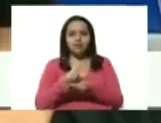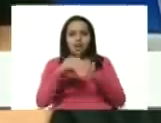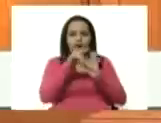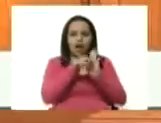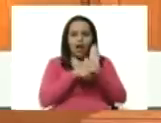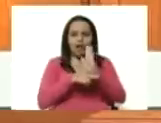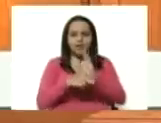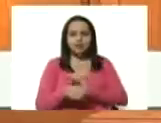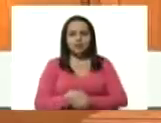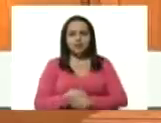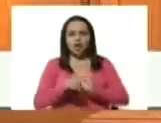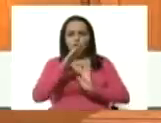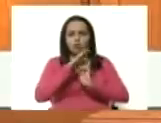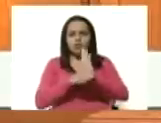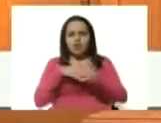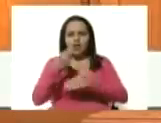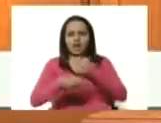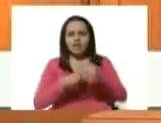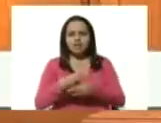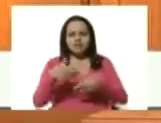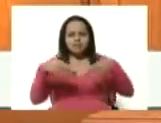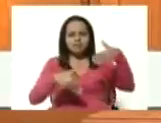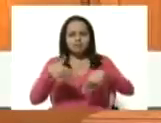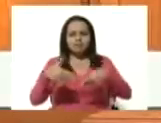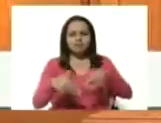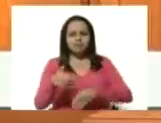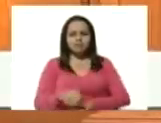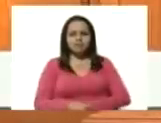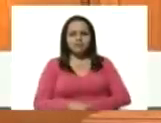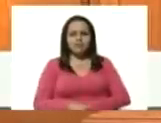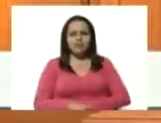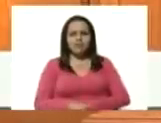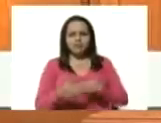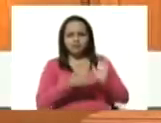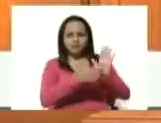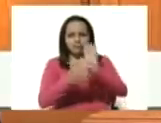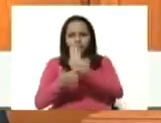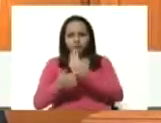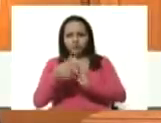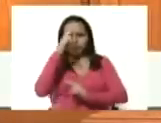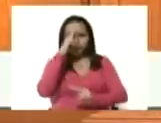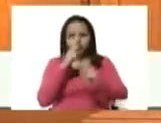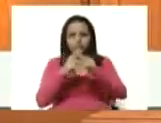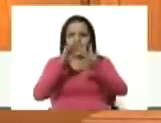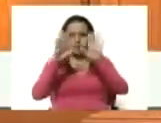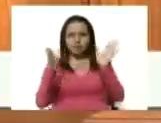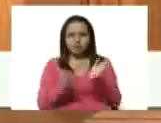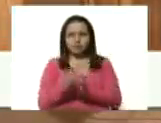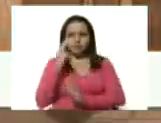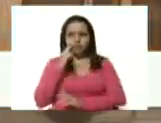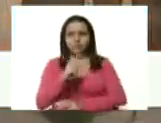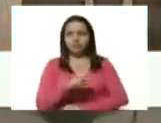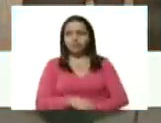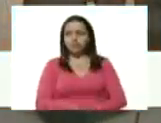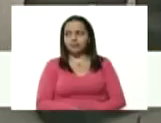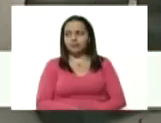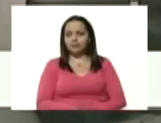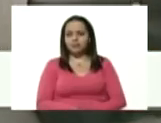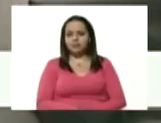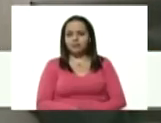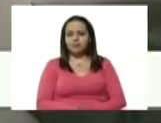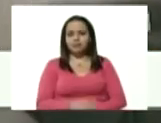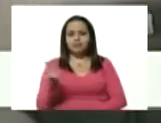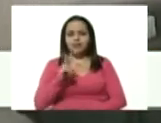y hace unas elecciones ejemplares que admirarán al mundo. Ustedes lo verán, lo podrán cubrir. Venezuela será